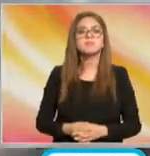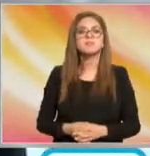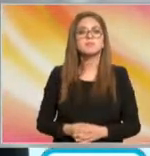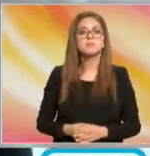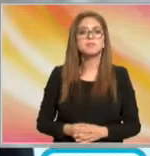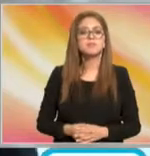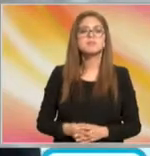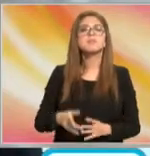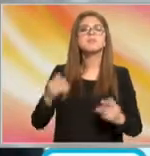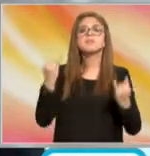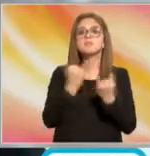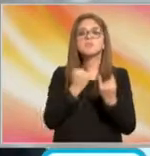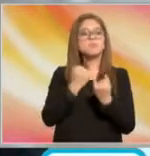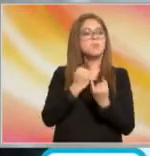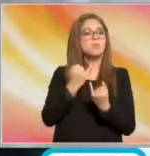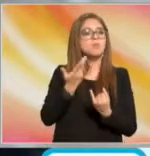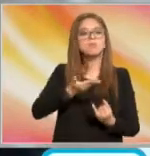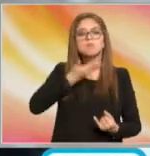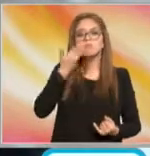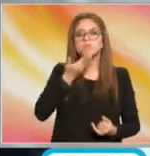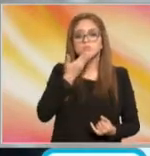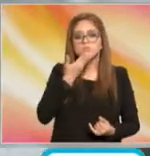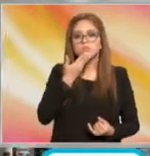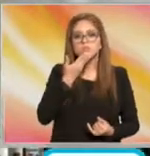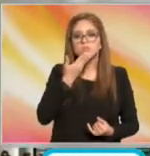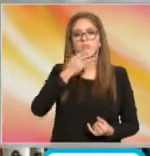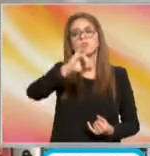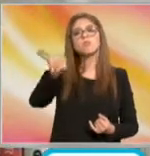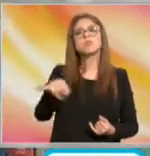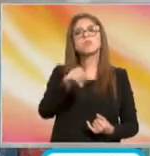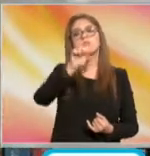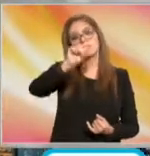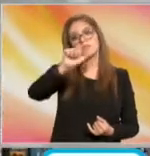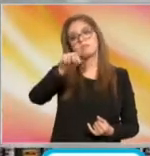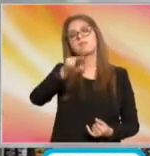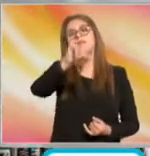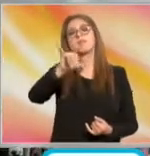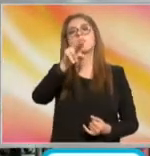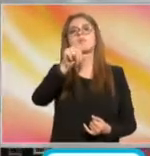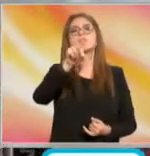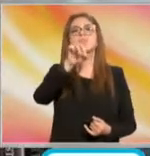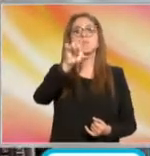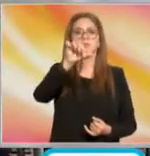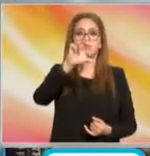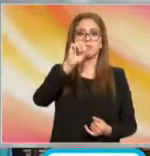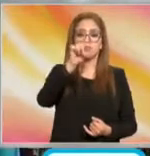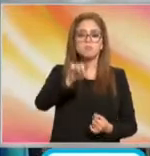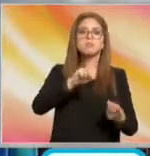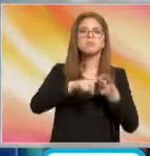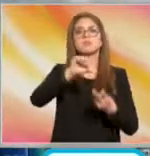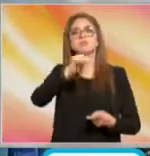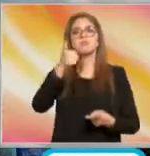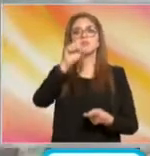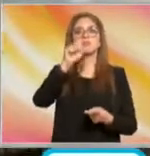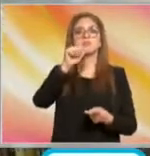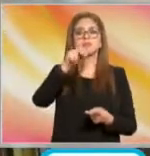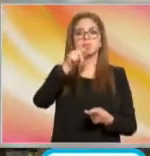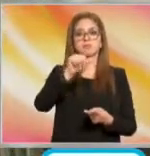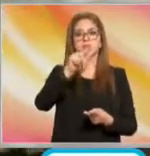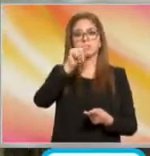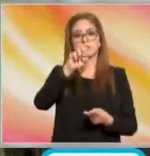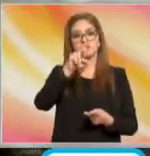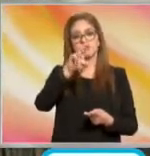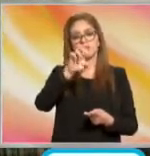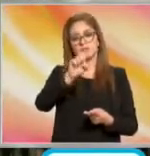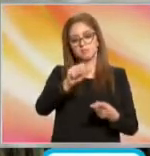uno de los clásicos, desde San Juan de la Cruz, Santa Teresa. Sí, Santa Teresa, San Juan de la